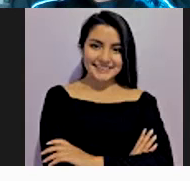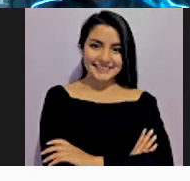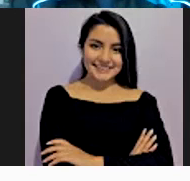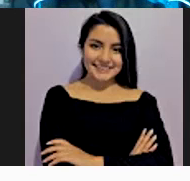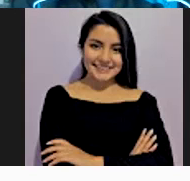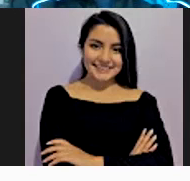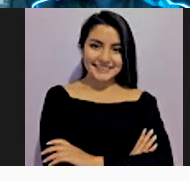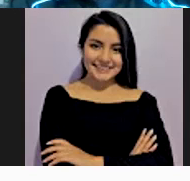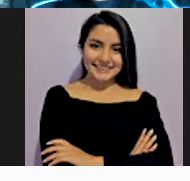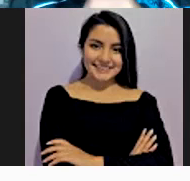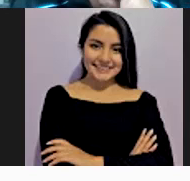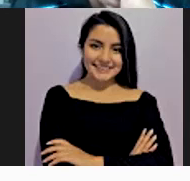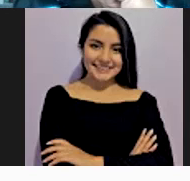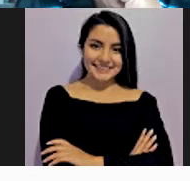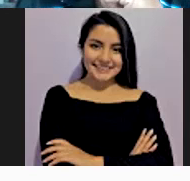Bien. Eh,